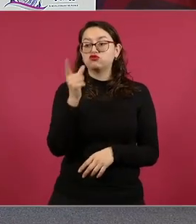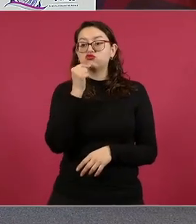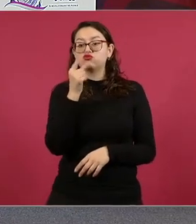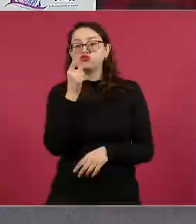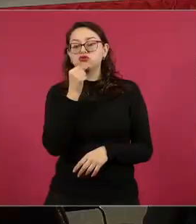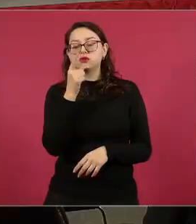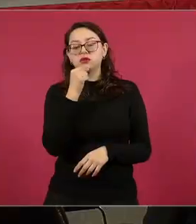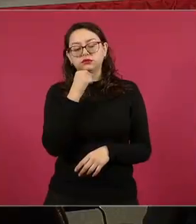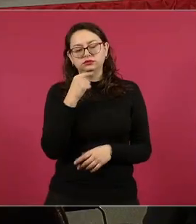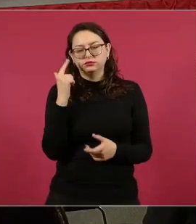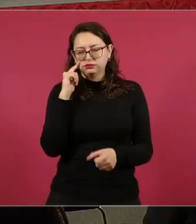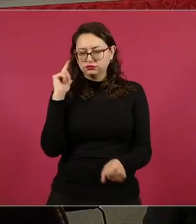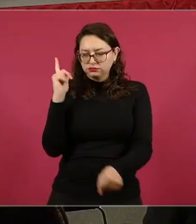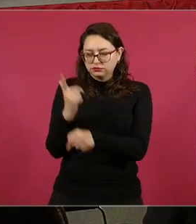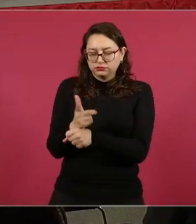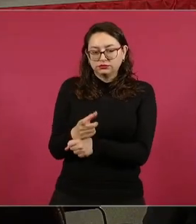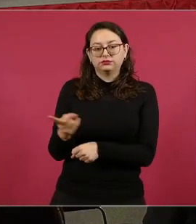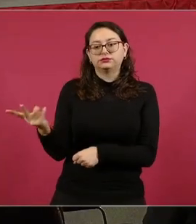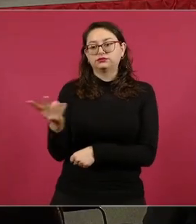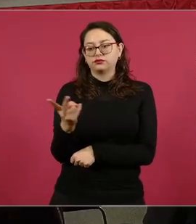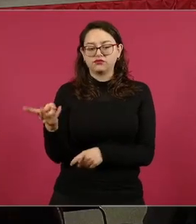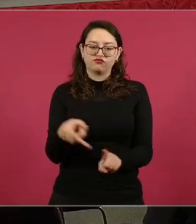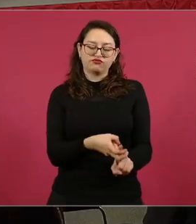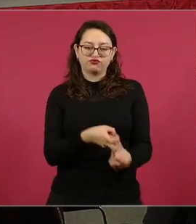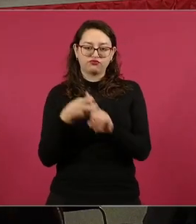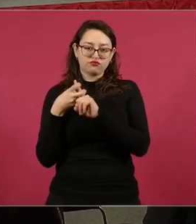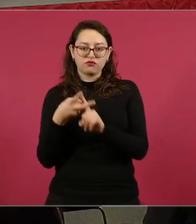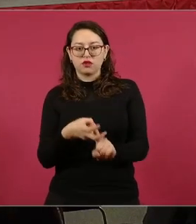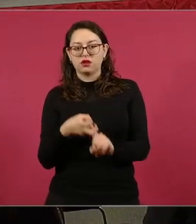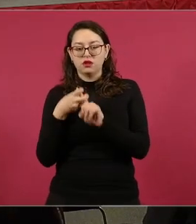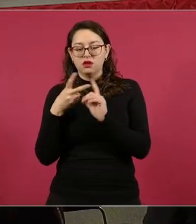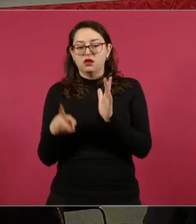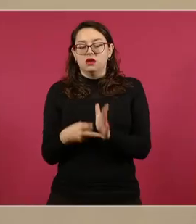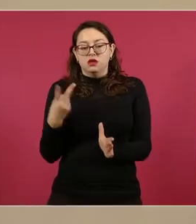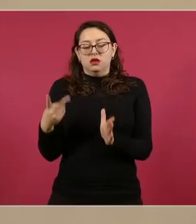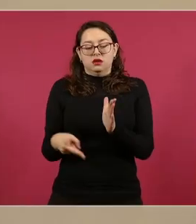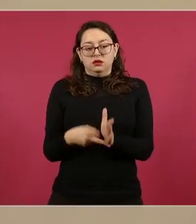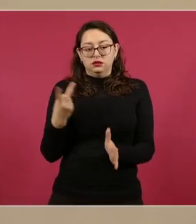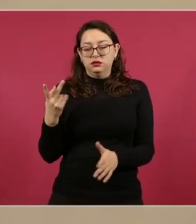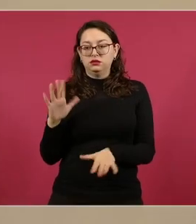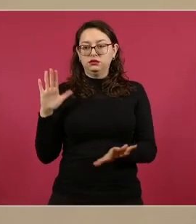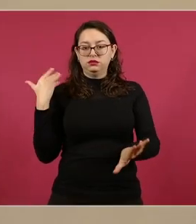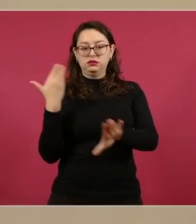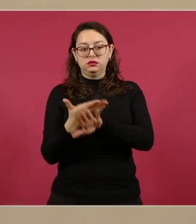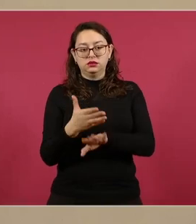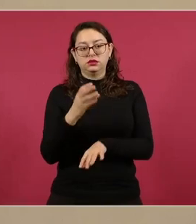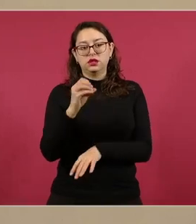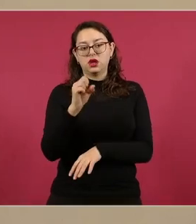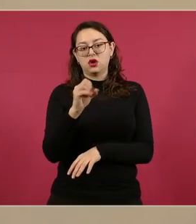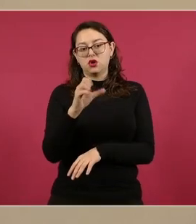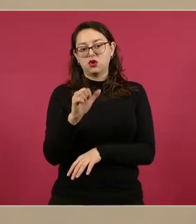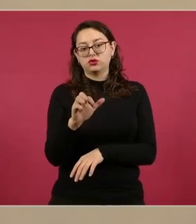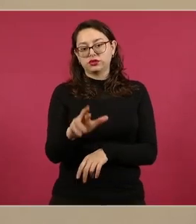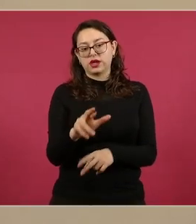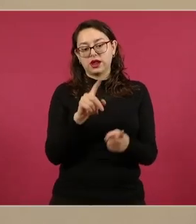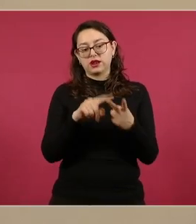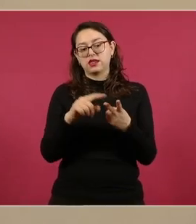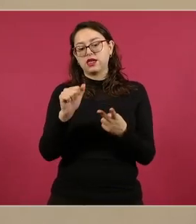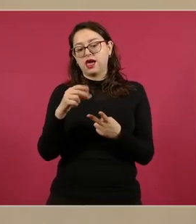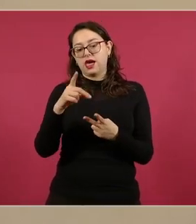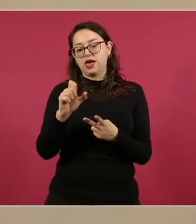acusa de su probable responsabilidad en delito de desaparición forzada en agravio de Oscar Giovanni y Adán